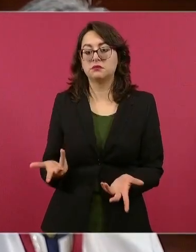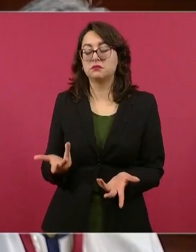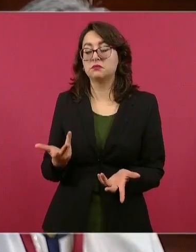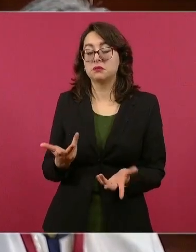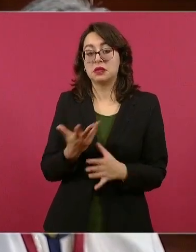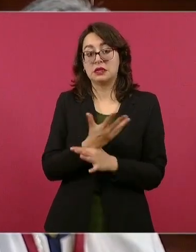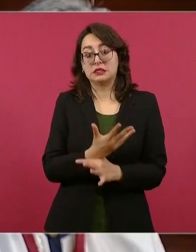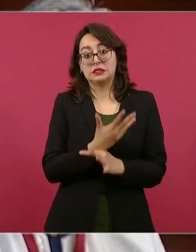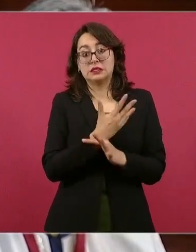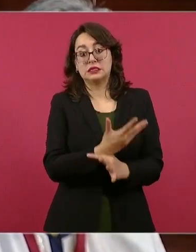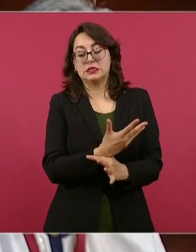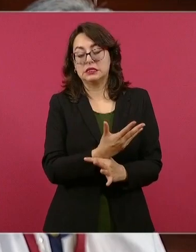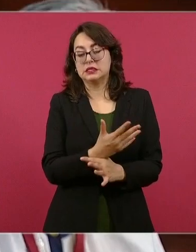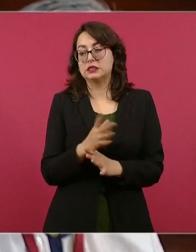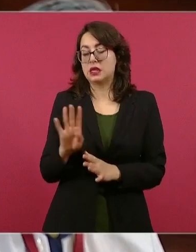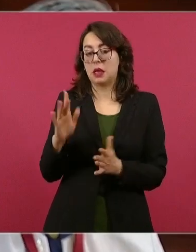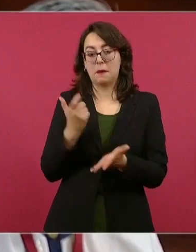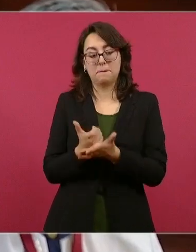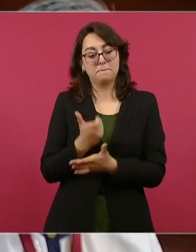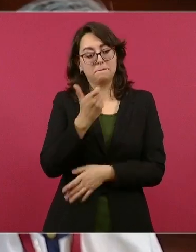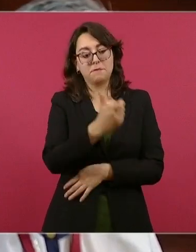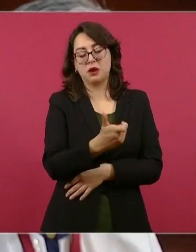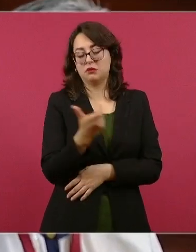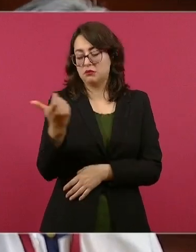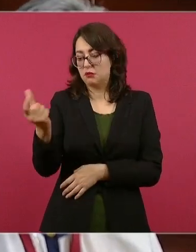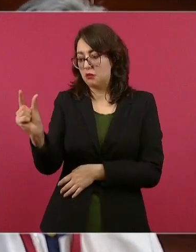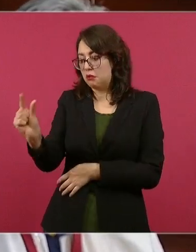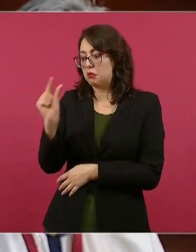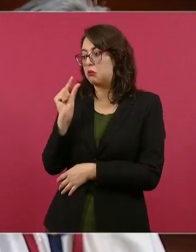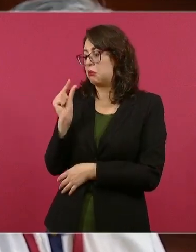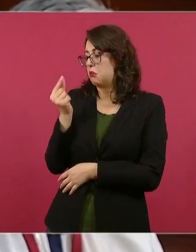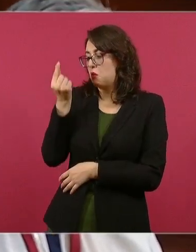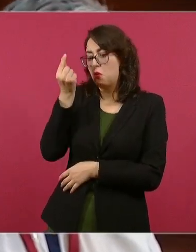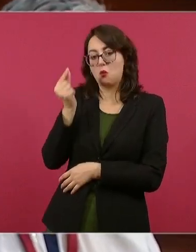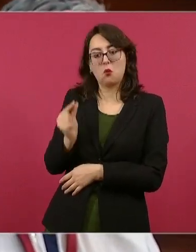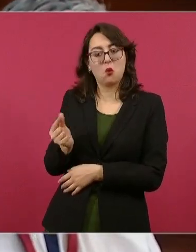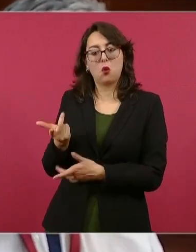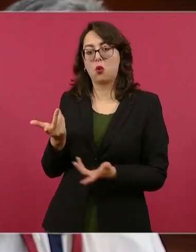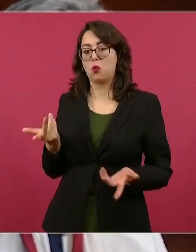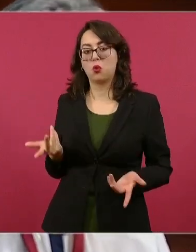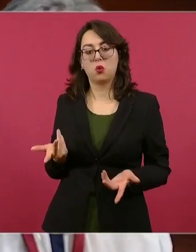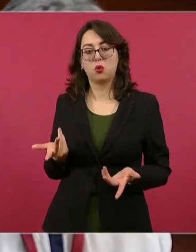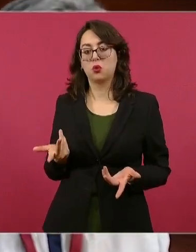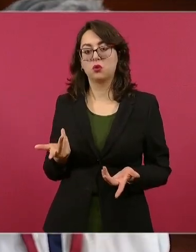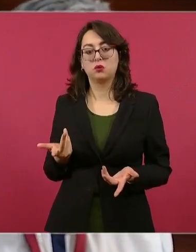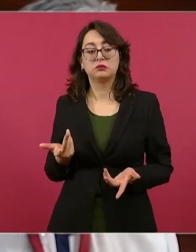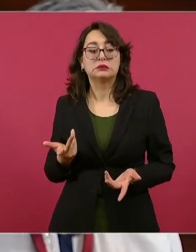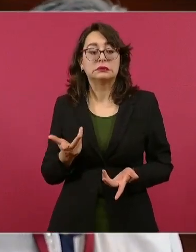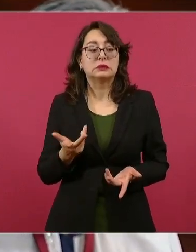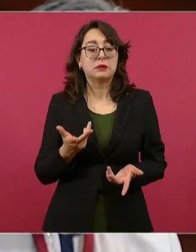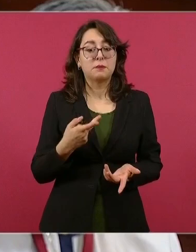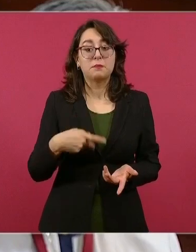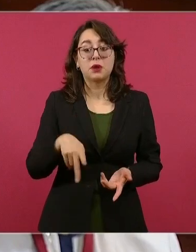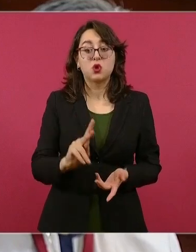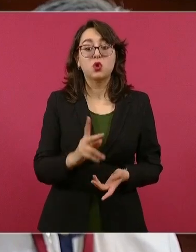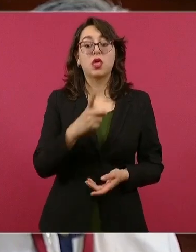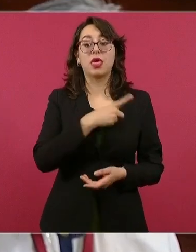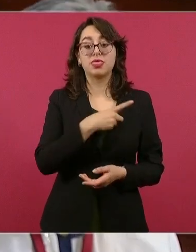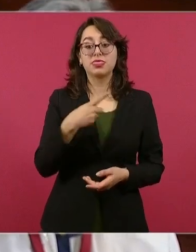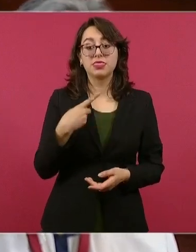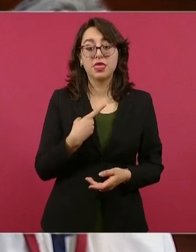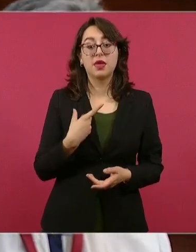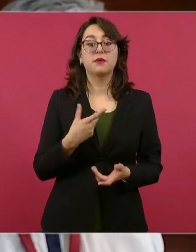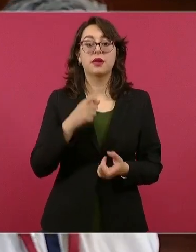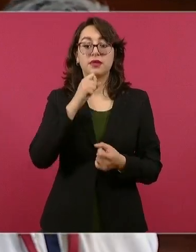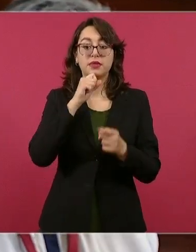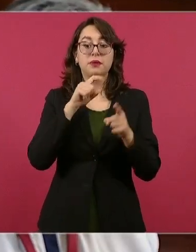de acuerdo a su consideración, es muy poco, porque le han dicho que pues, se tiene que dar a otros moches, pues se tiene que dar